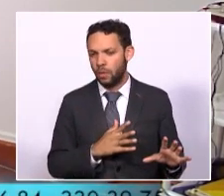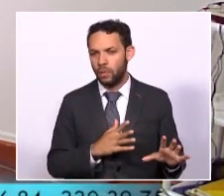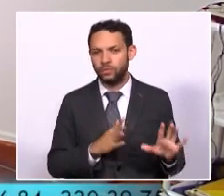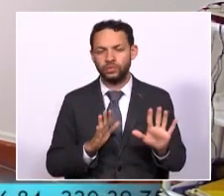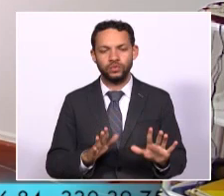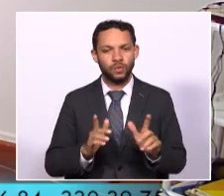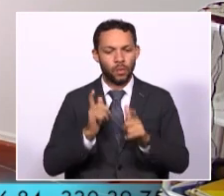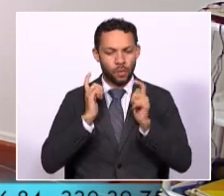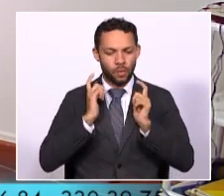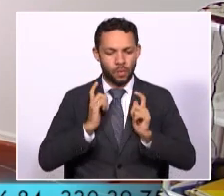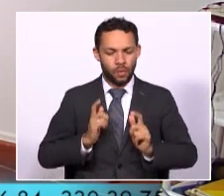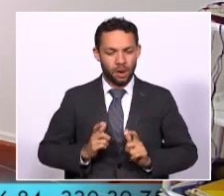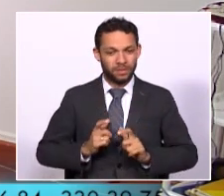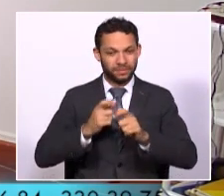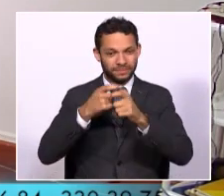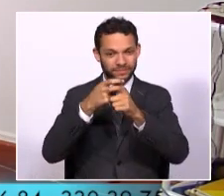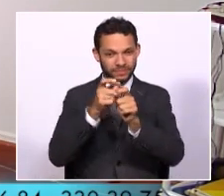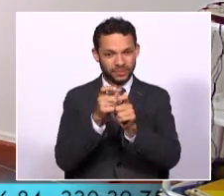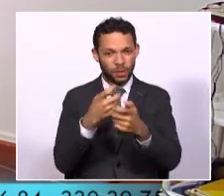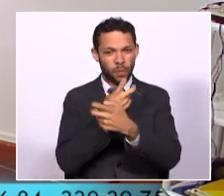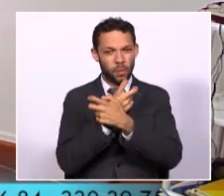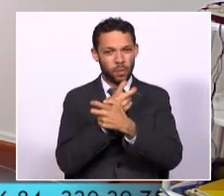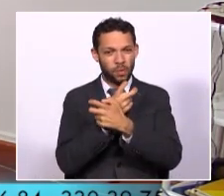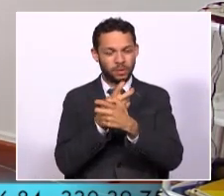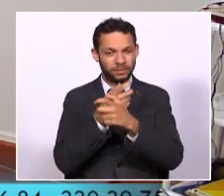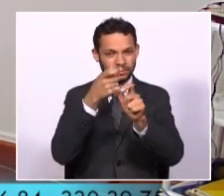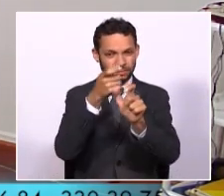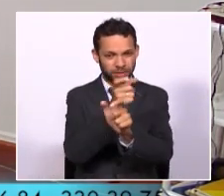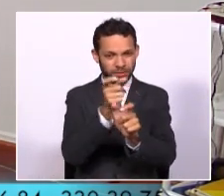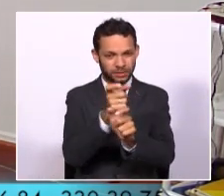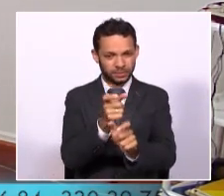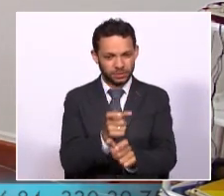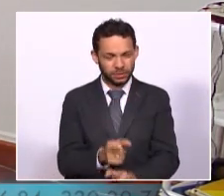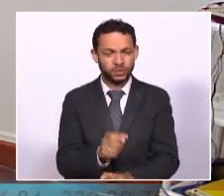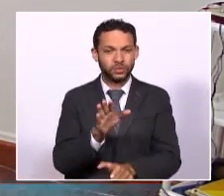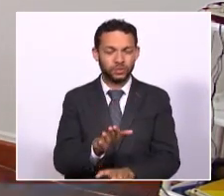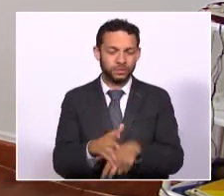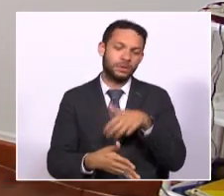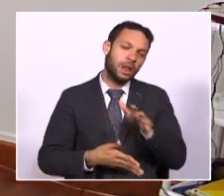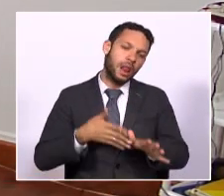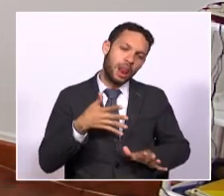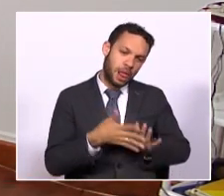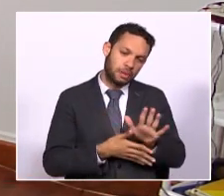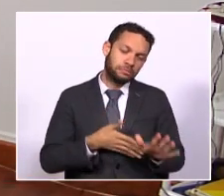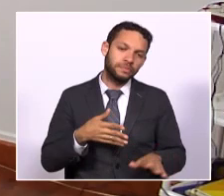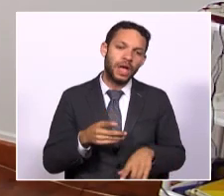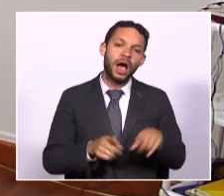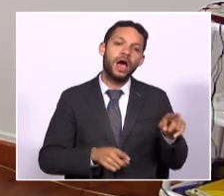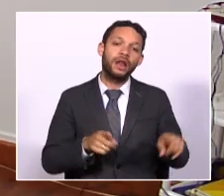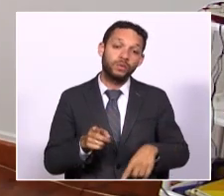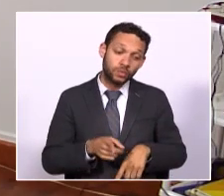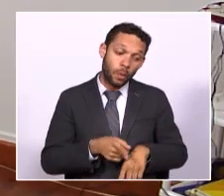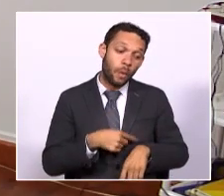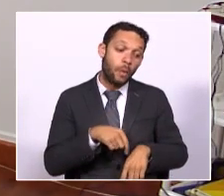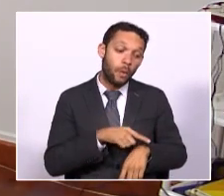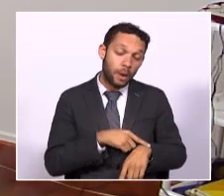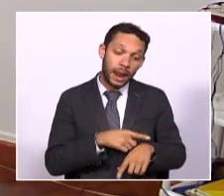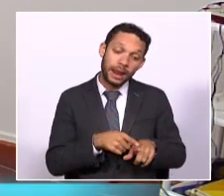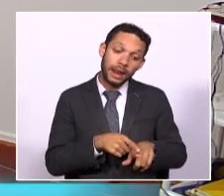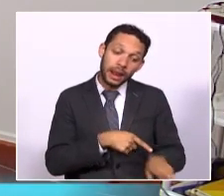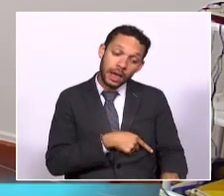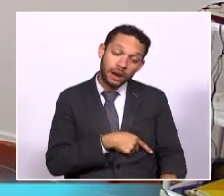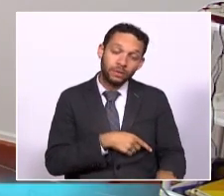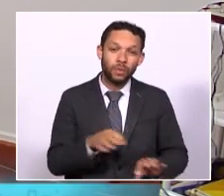vertebral, desde la zona sacro, lumbal, dorsal y cervicales. El proceso puede ser mucho más largo, sobre todo cuando vamos a trabajar también